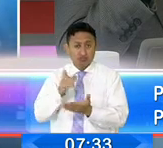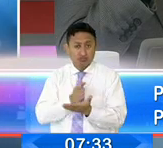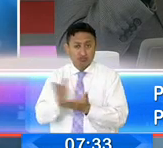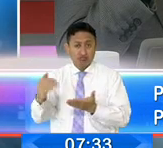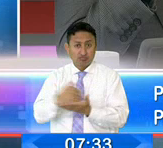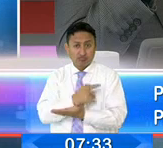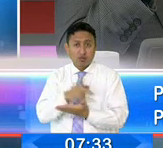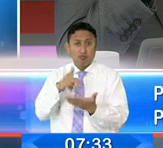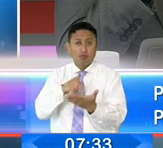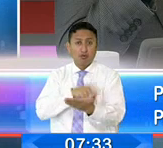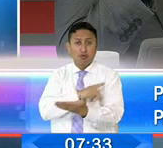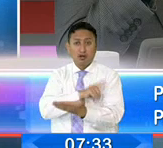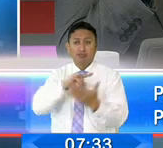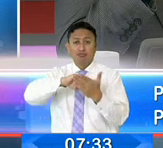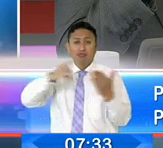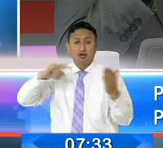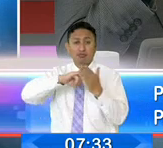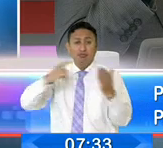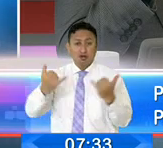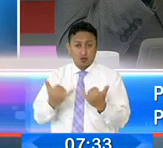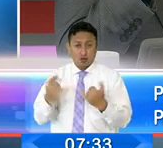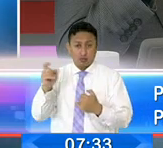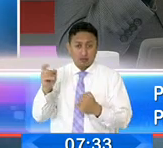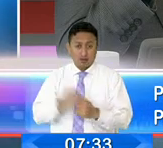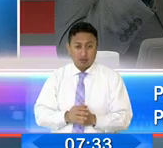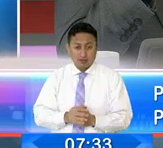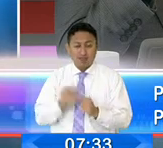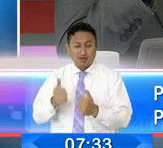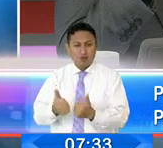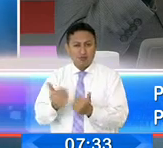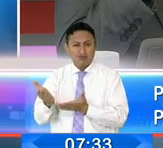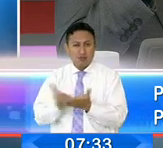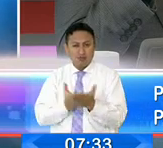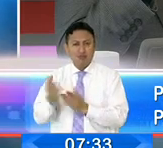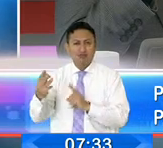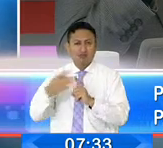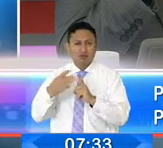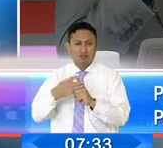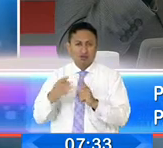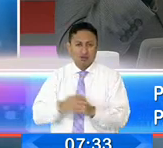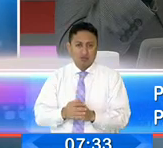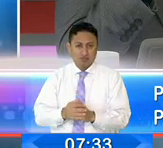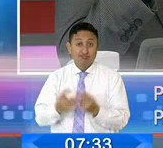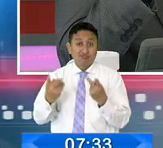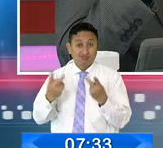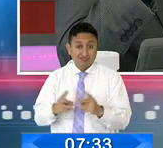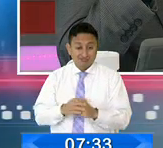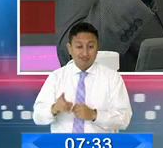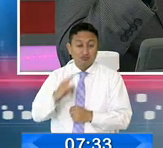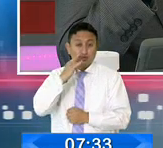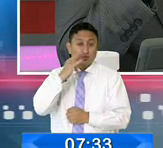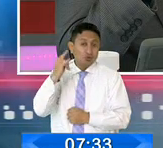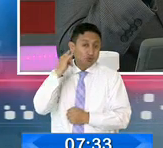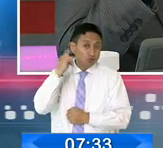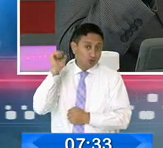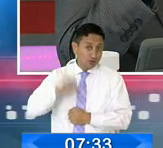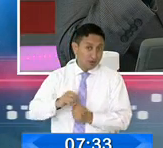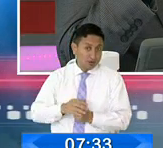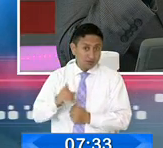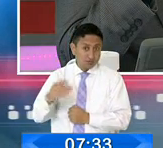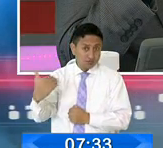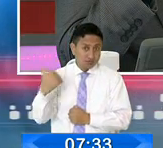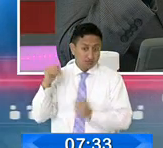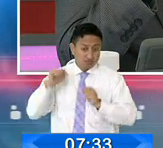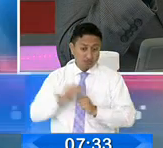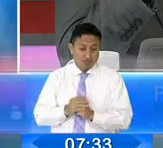a programas, a la tecnología que se requiere, a un buen servicio de internet y, por supuesto, que nuestros niños puedan también tener